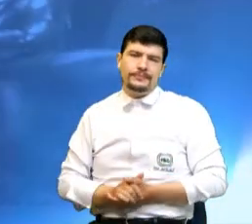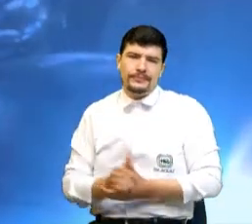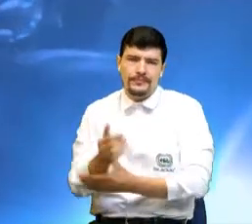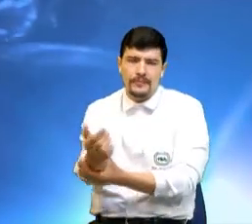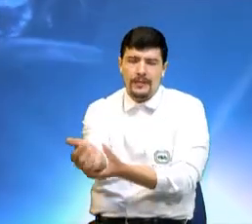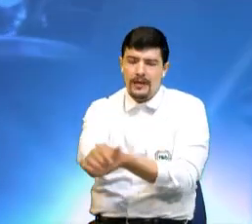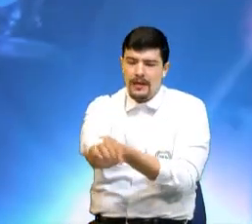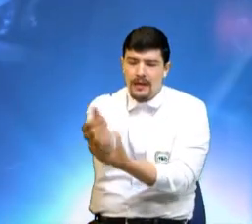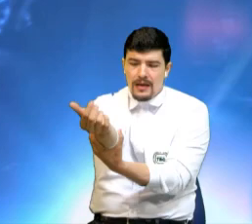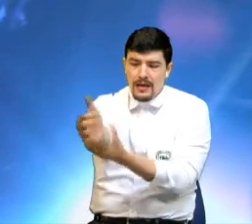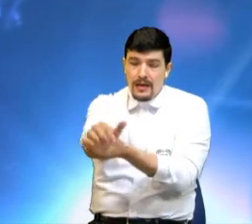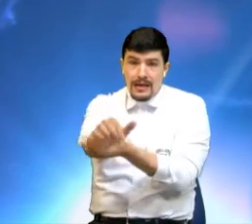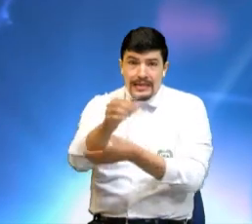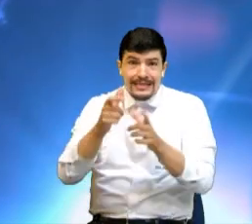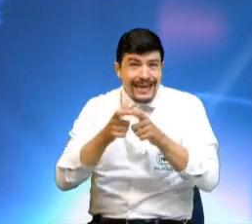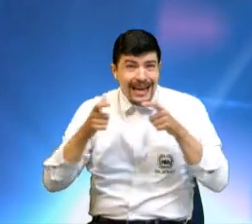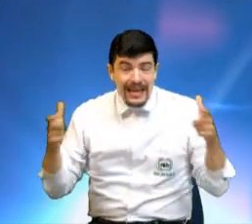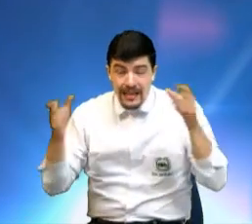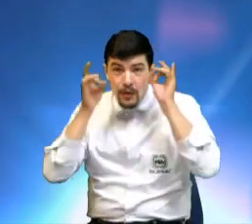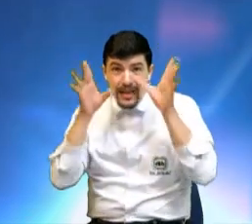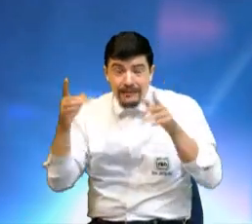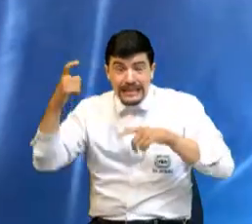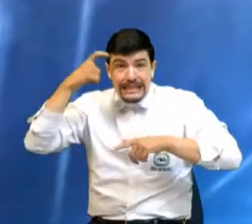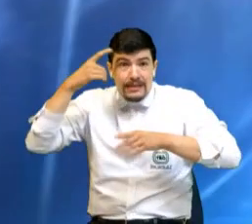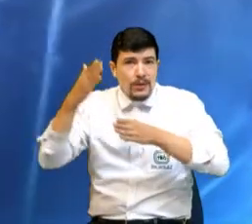Es tan grande el trauma, creo yo, que